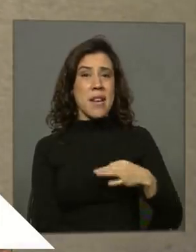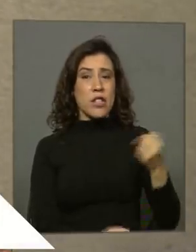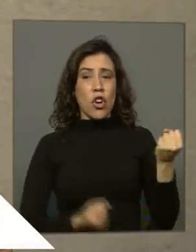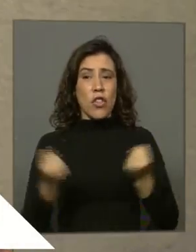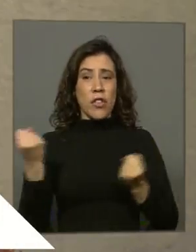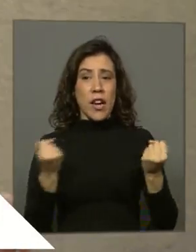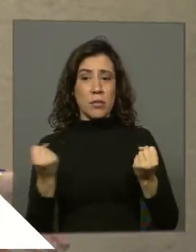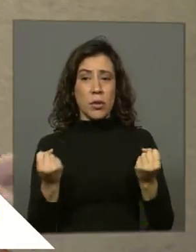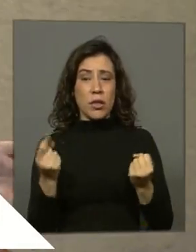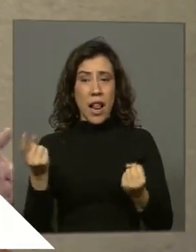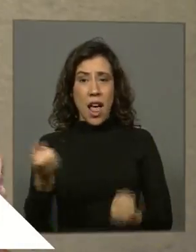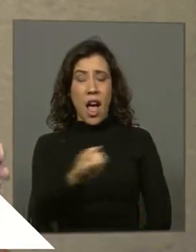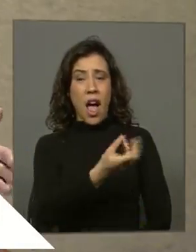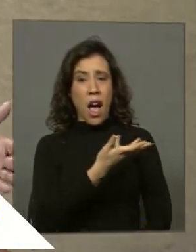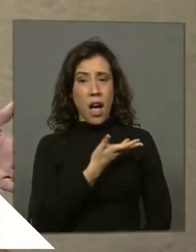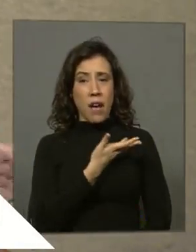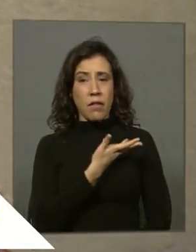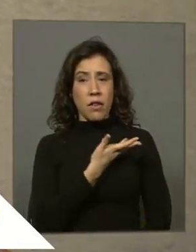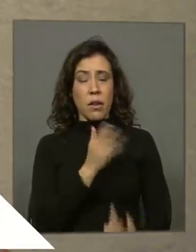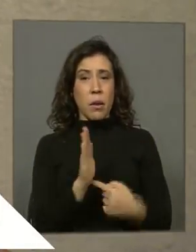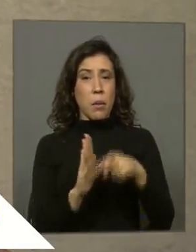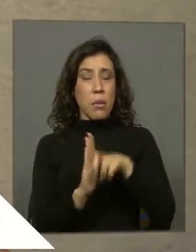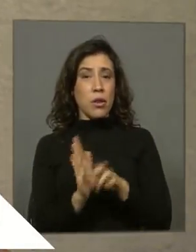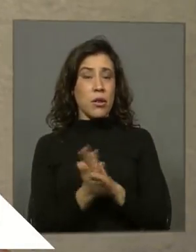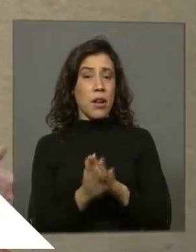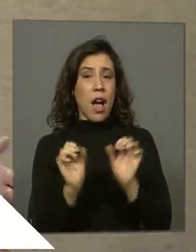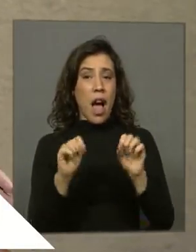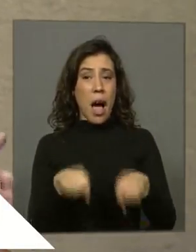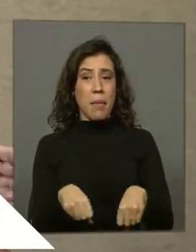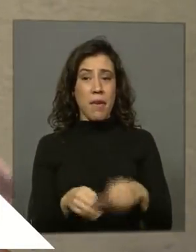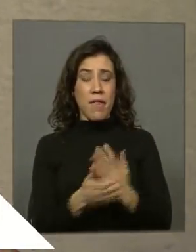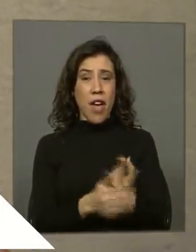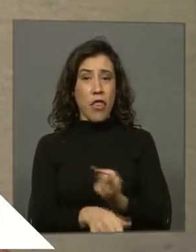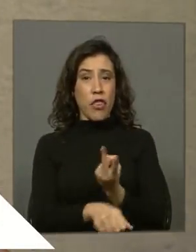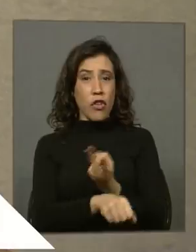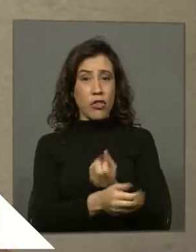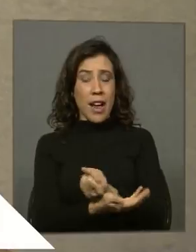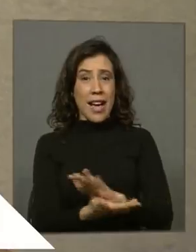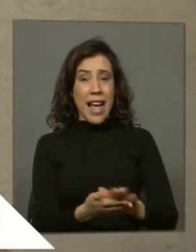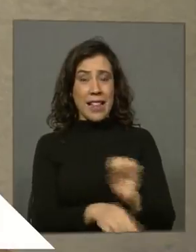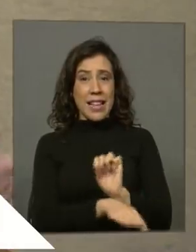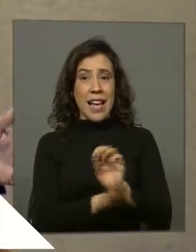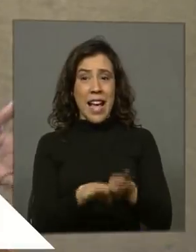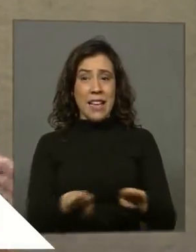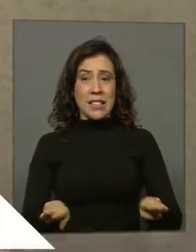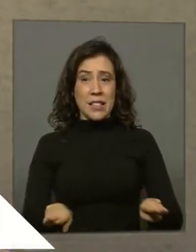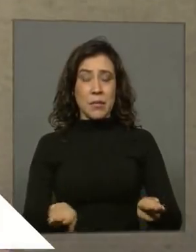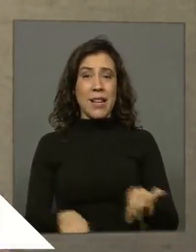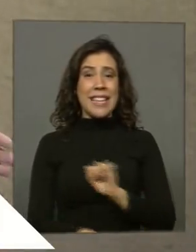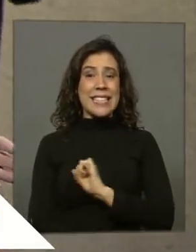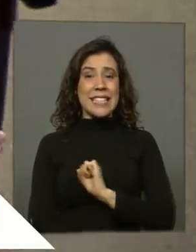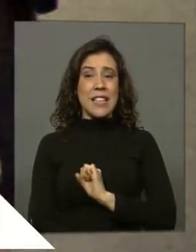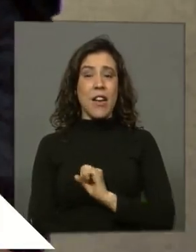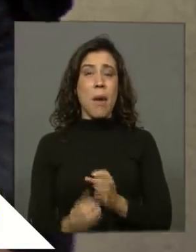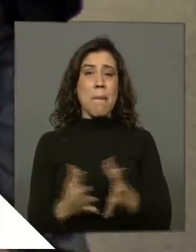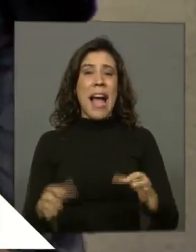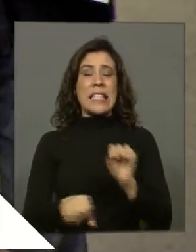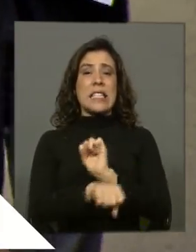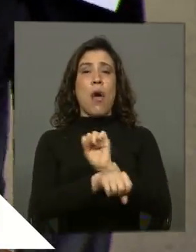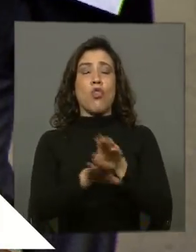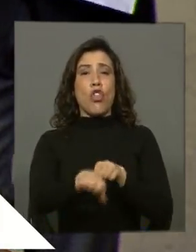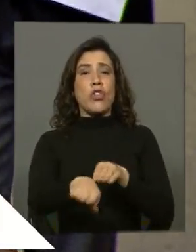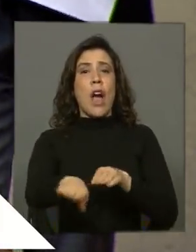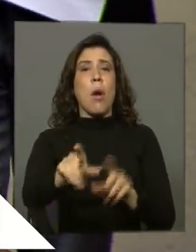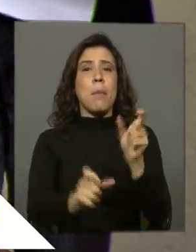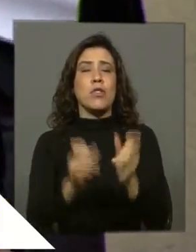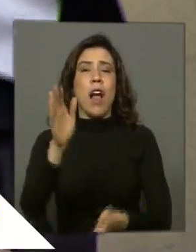el ministro de transporte nos dijo que si este proyecto se aprobaba y teníamos dos horas gratuitas en los estacionamientos resulta que en Santiago debe aumentar la congestión porque la gente